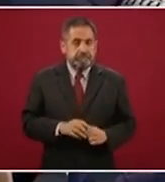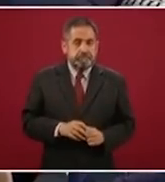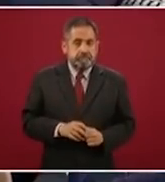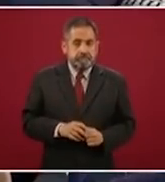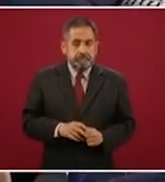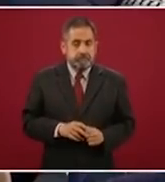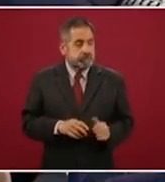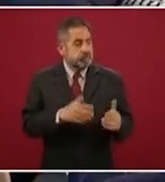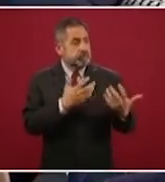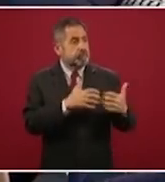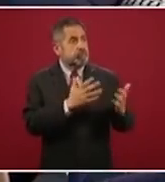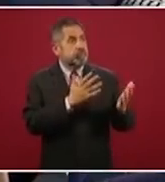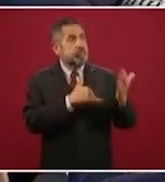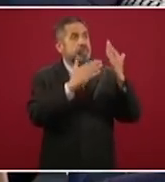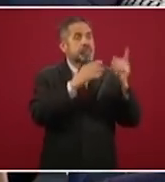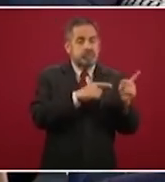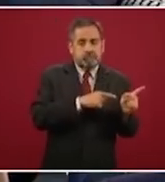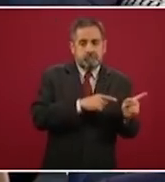exitosa